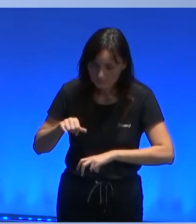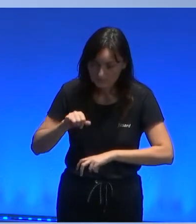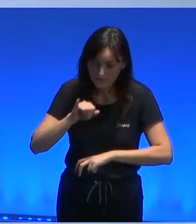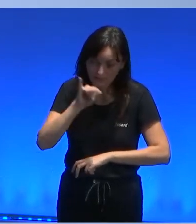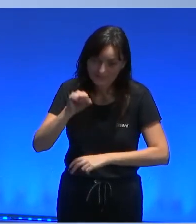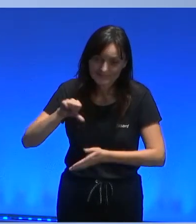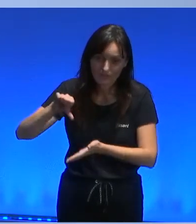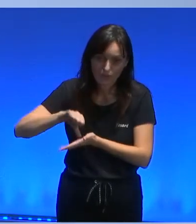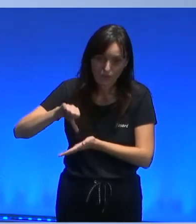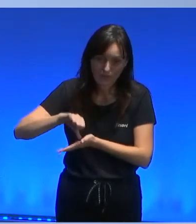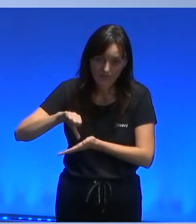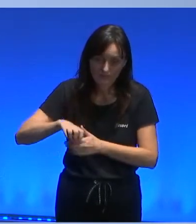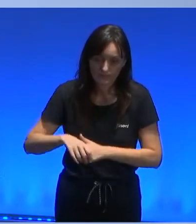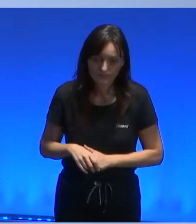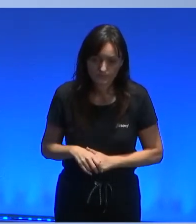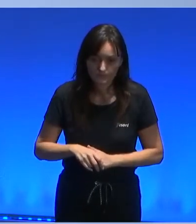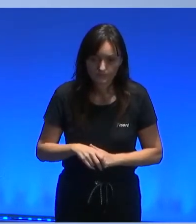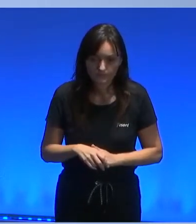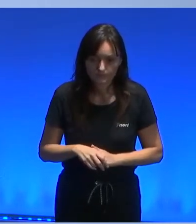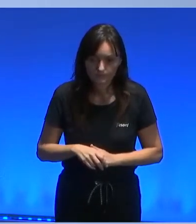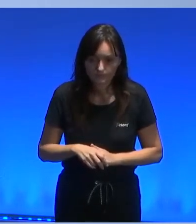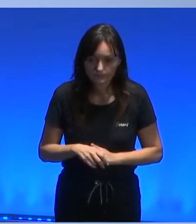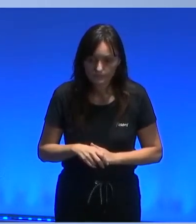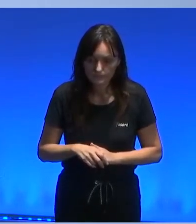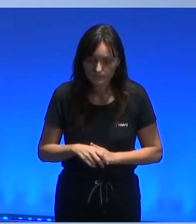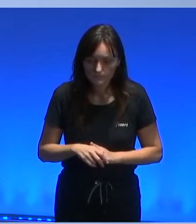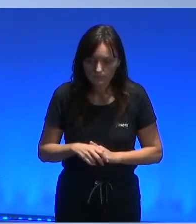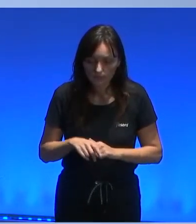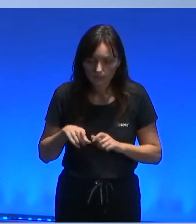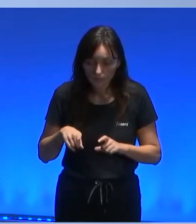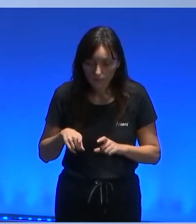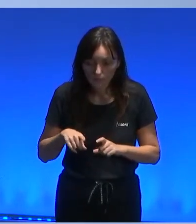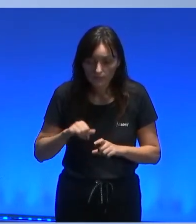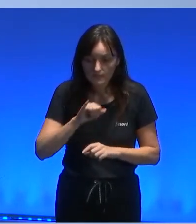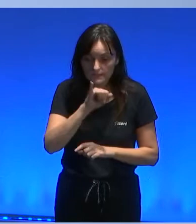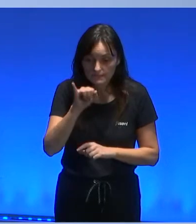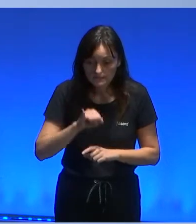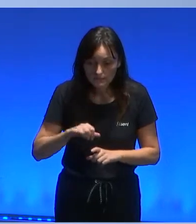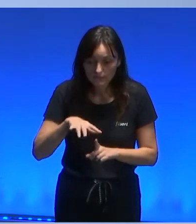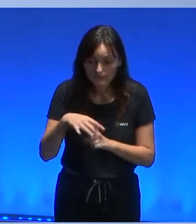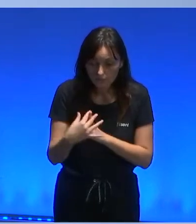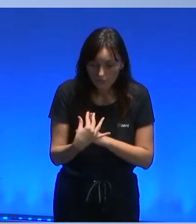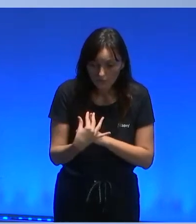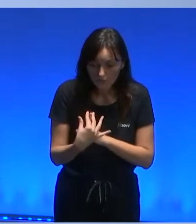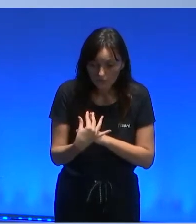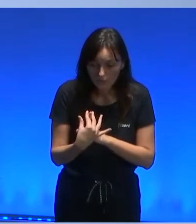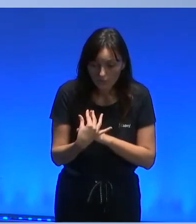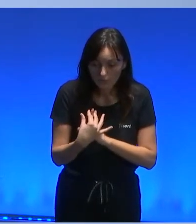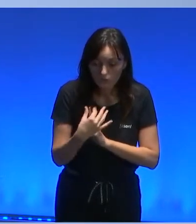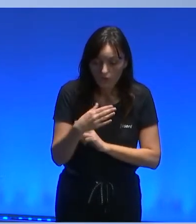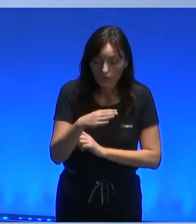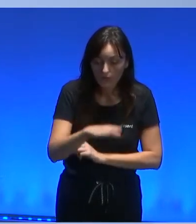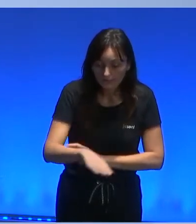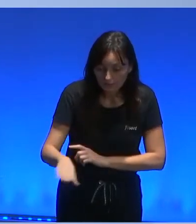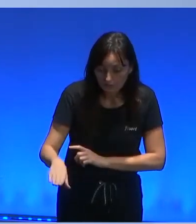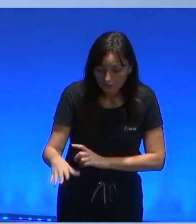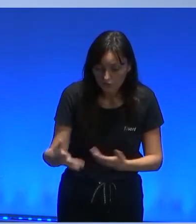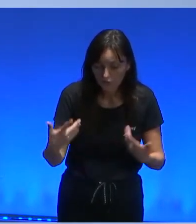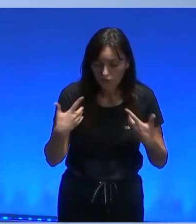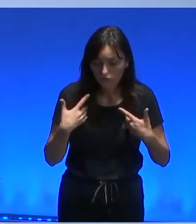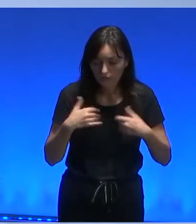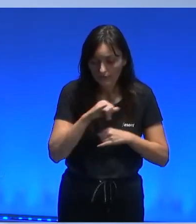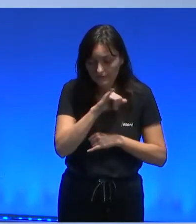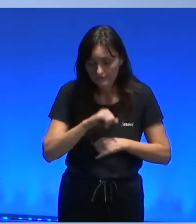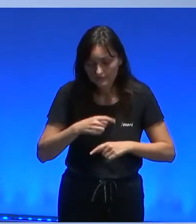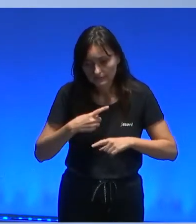ciudad. Pero dentro de esta situación de crisis, los niños viven varias crisis. Por